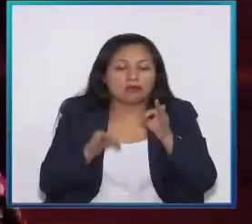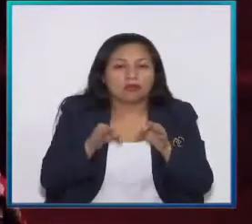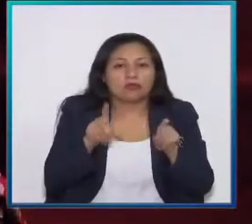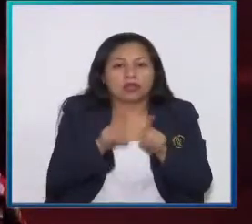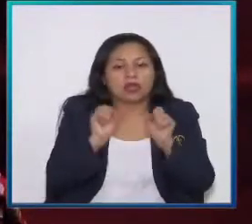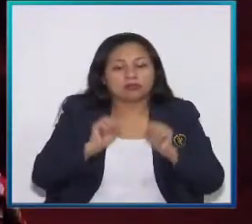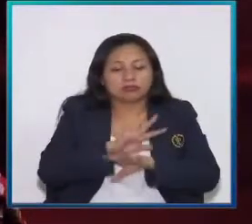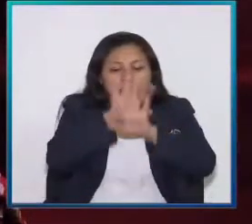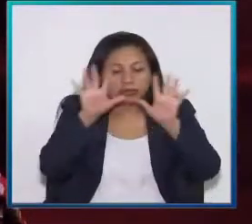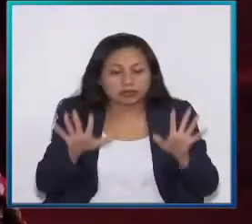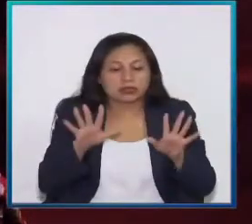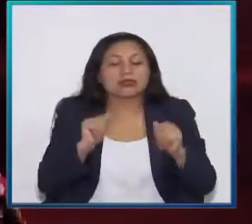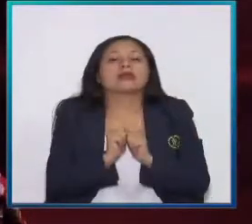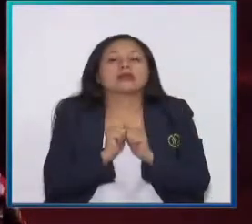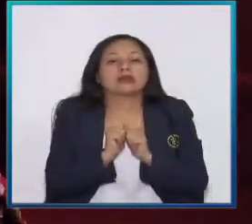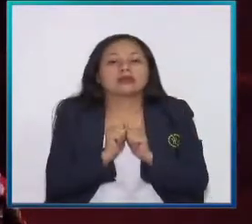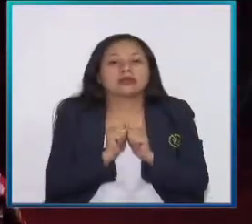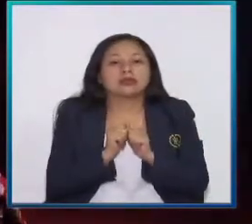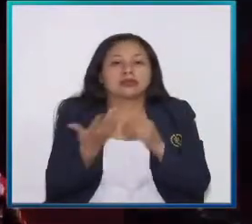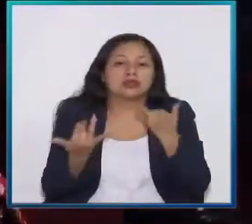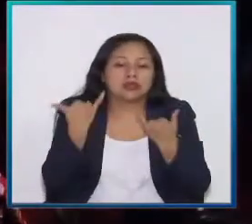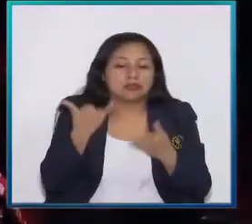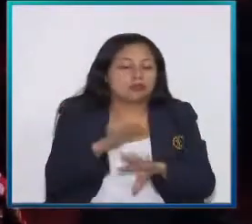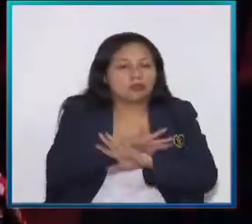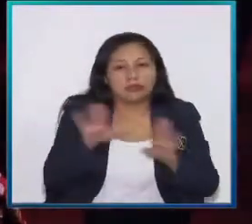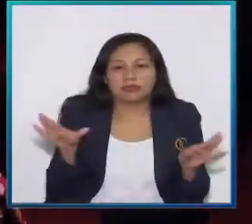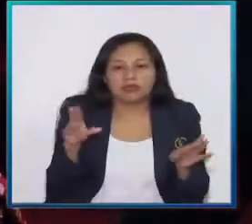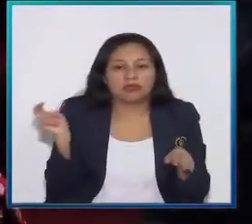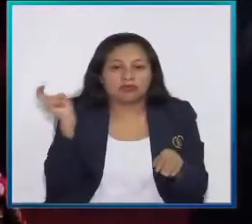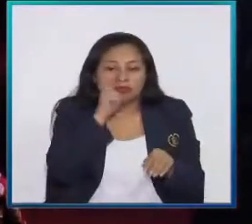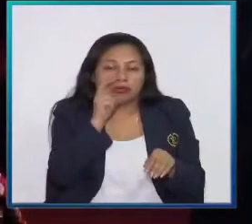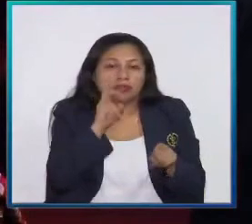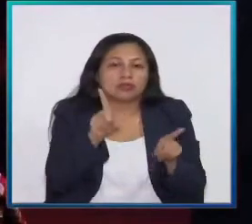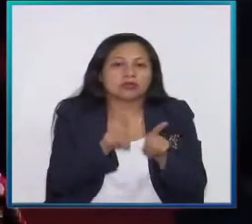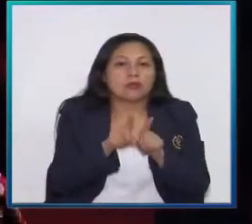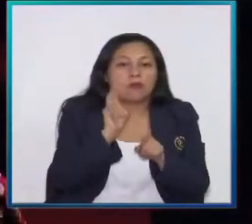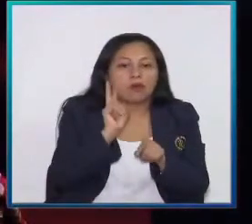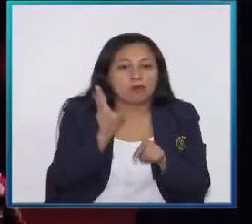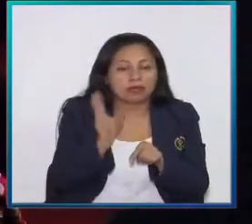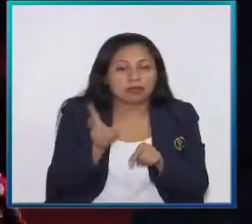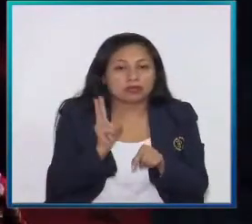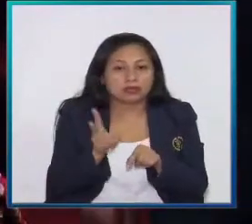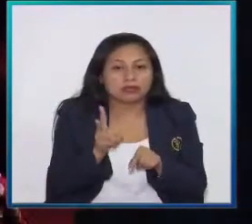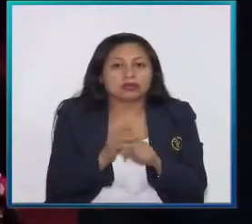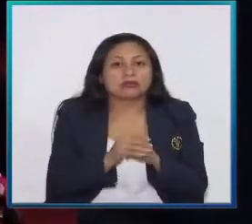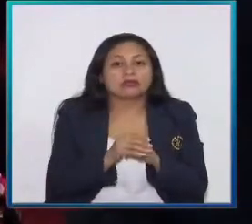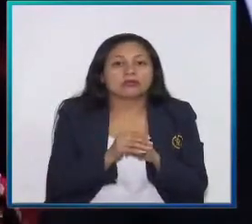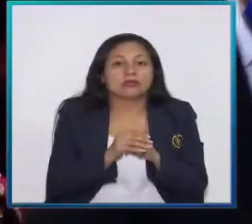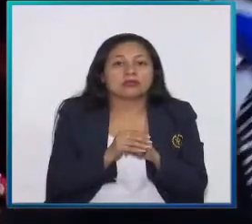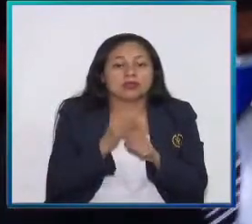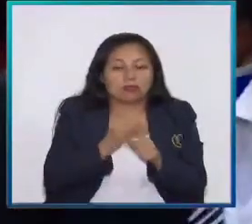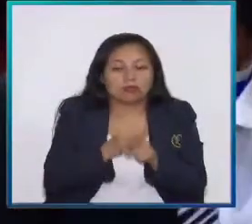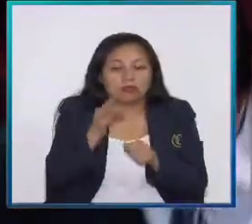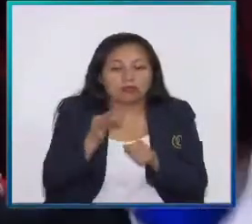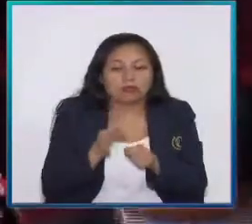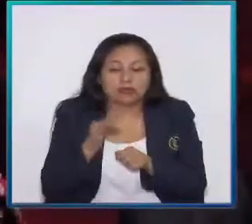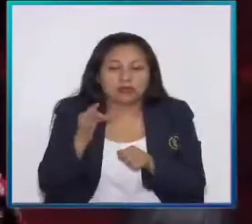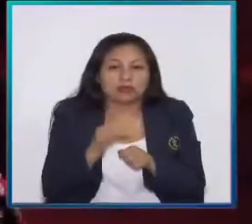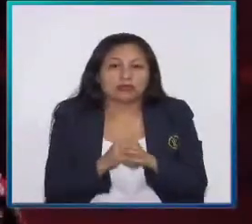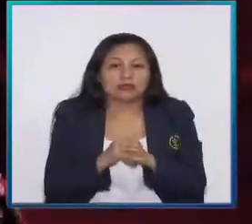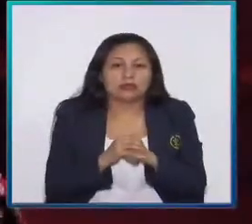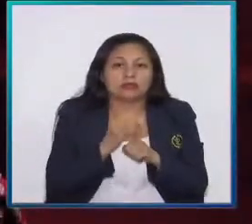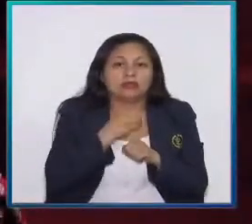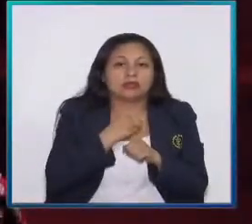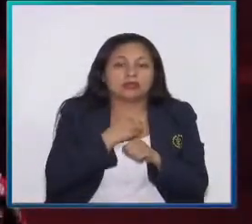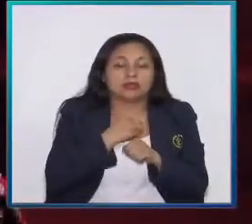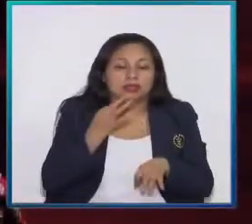una transparencia. Ya basta ya de la corrupción de los de mismo, y el pueblo